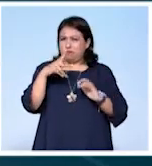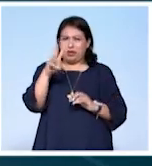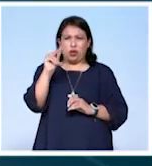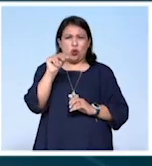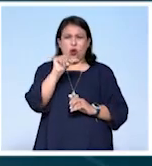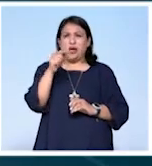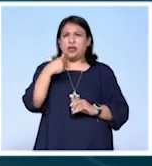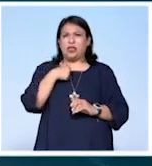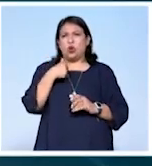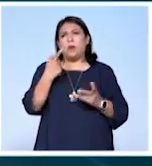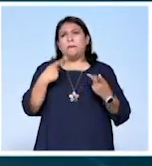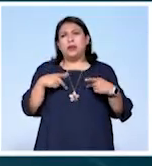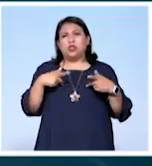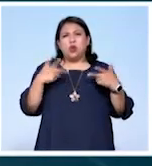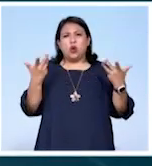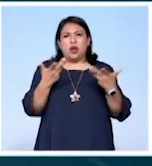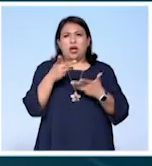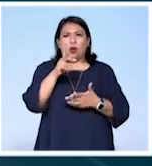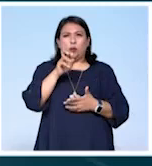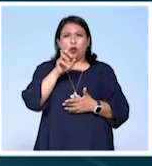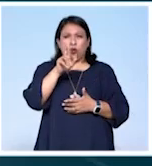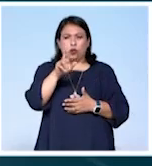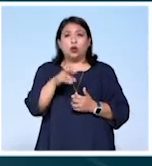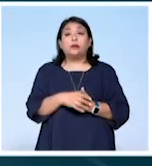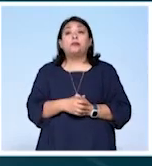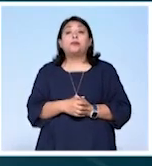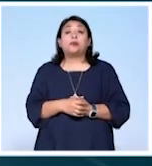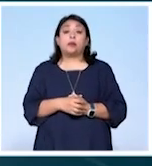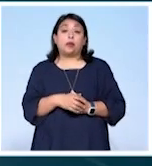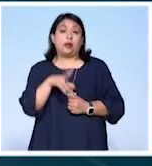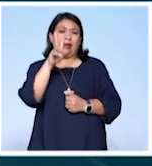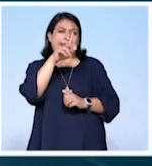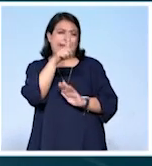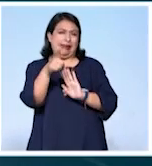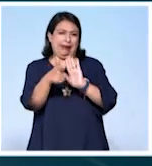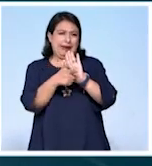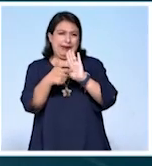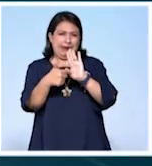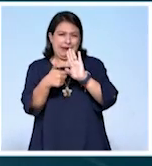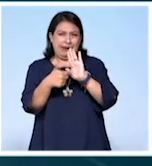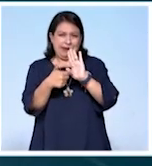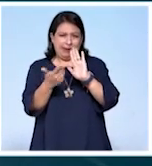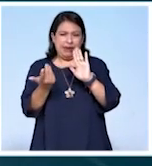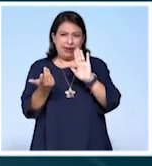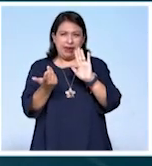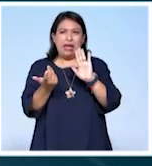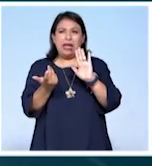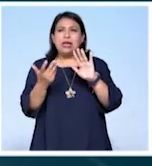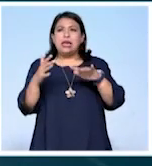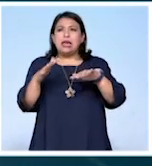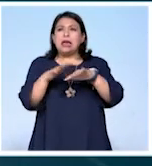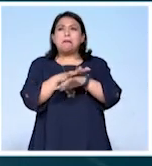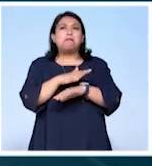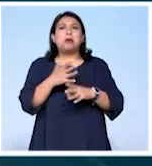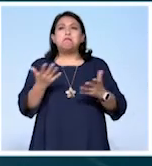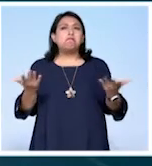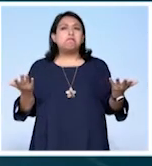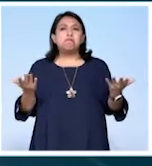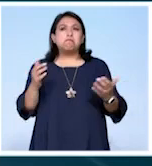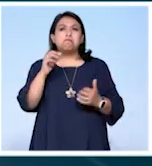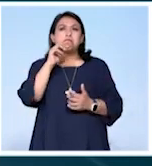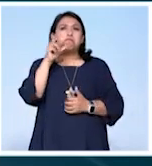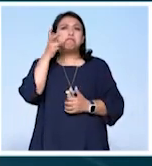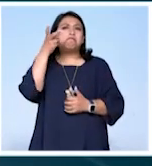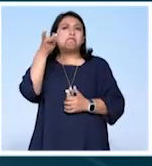no hacia los productores. En realidad, la legislación que se ha cambiado no apunta hacia